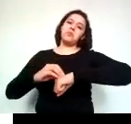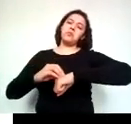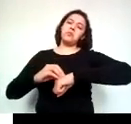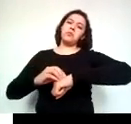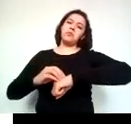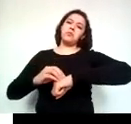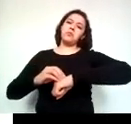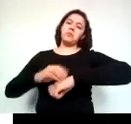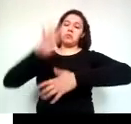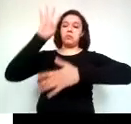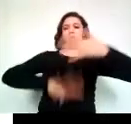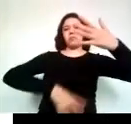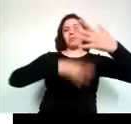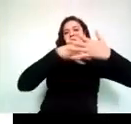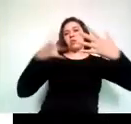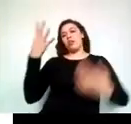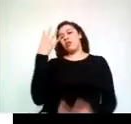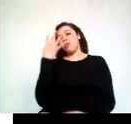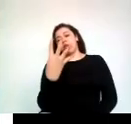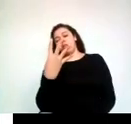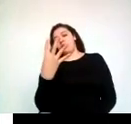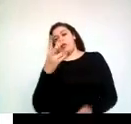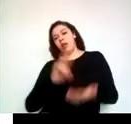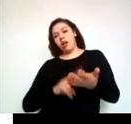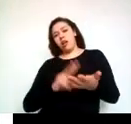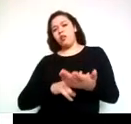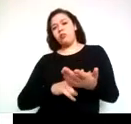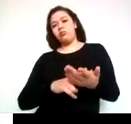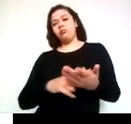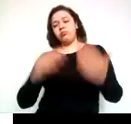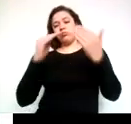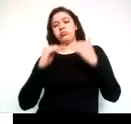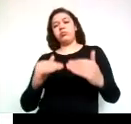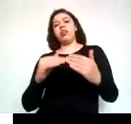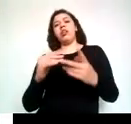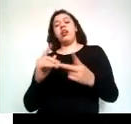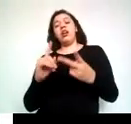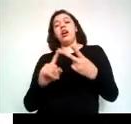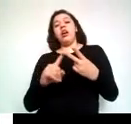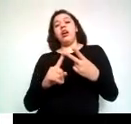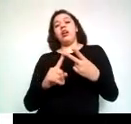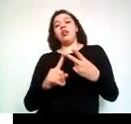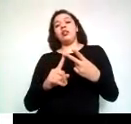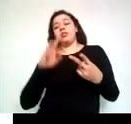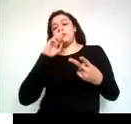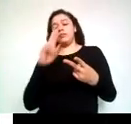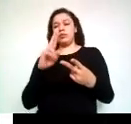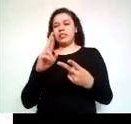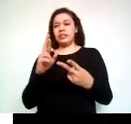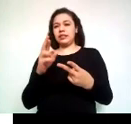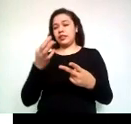tabla el valor de 4. En la siguiente pregunta contesto que casi